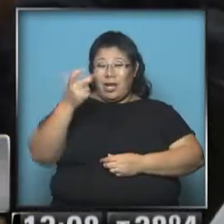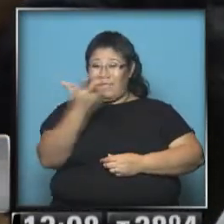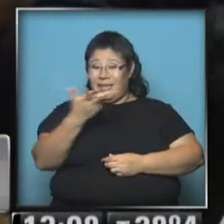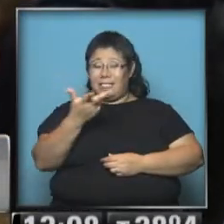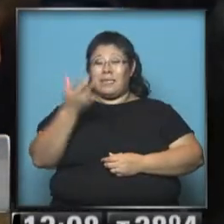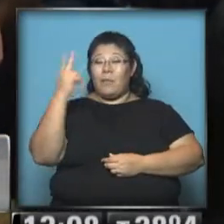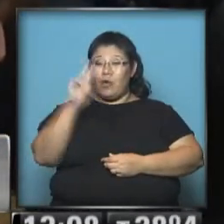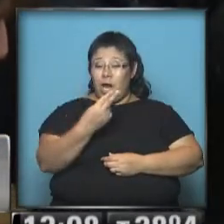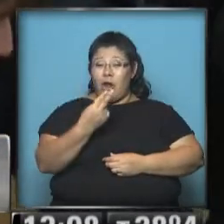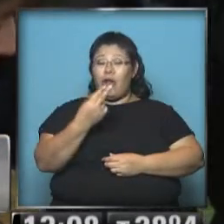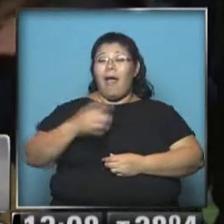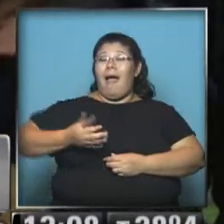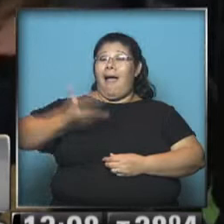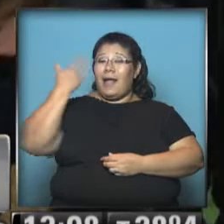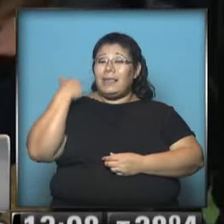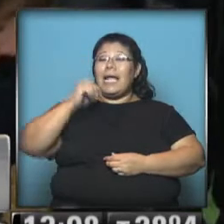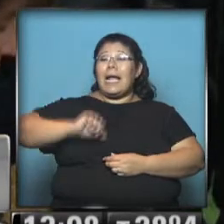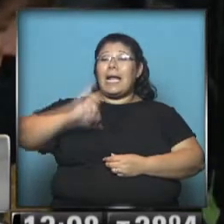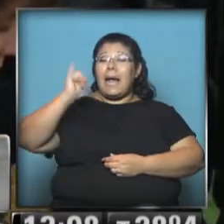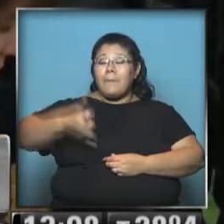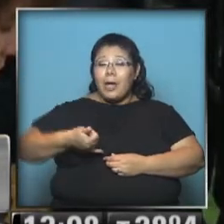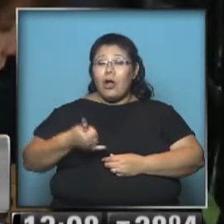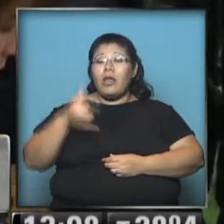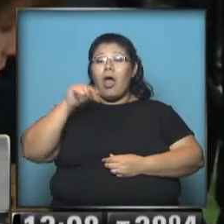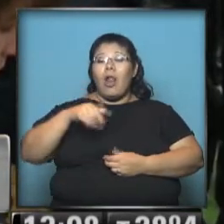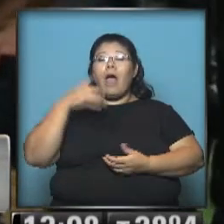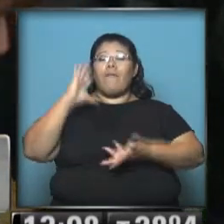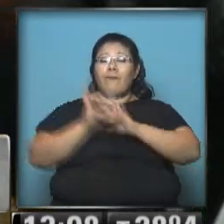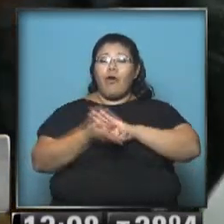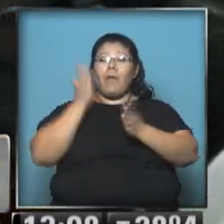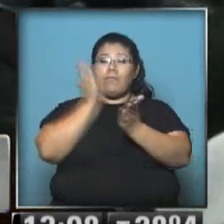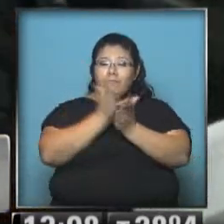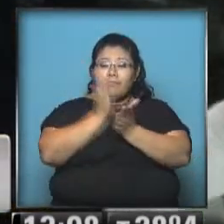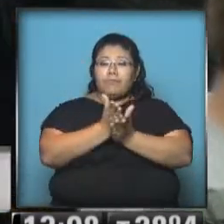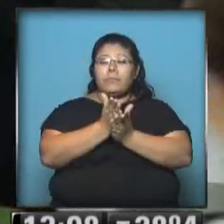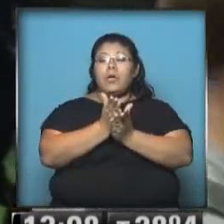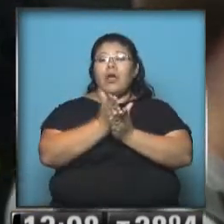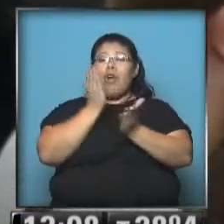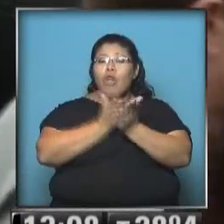tuvieron un formidable papel como modelos de constancia y fortaleza.